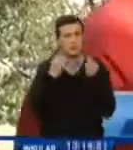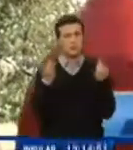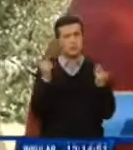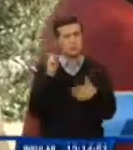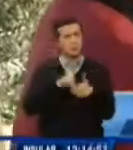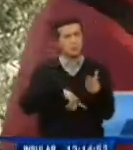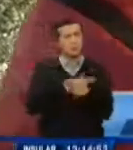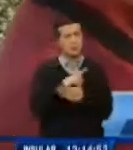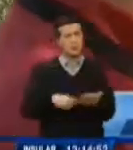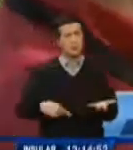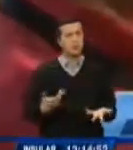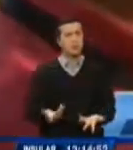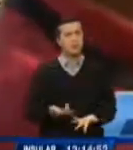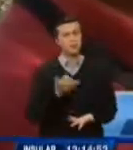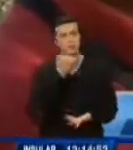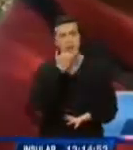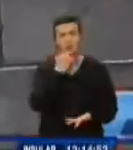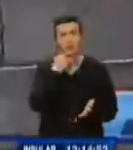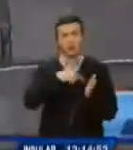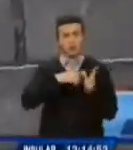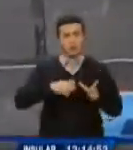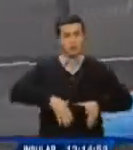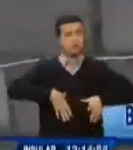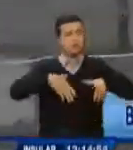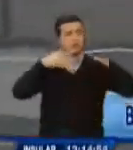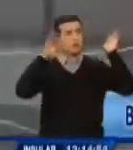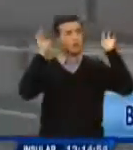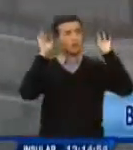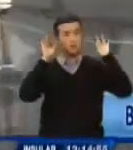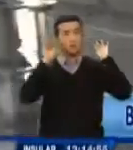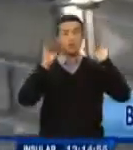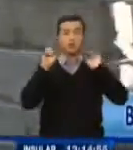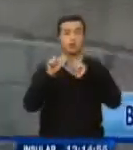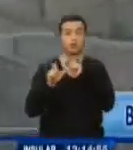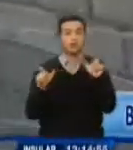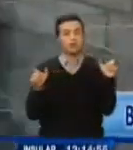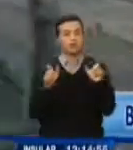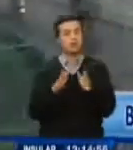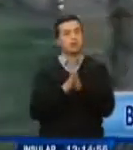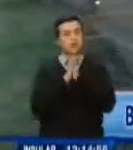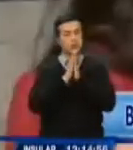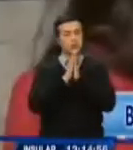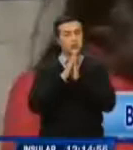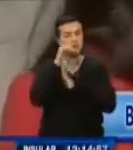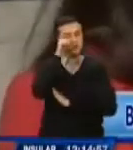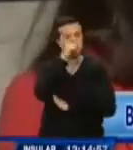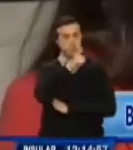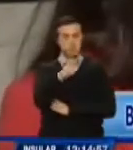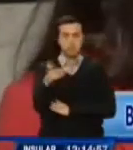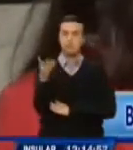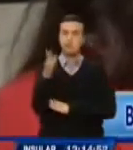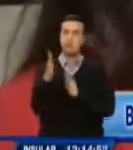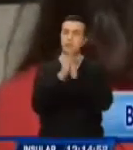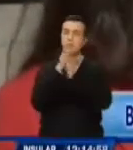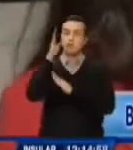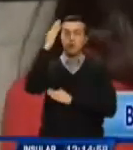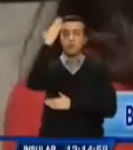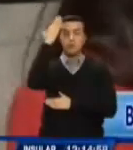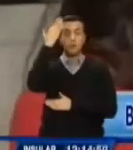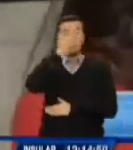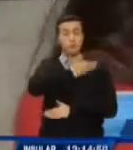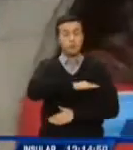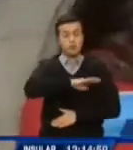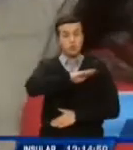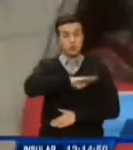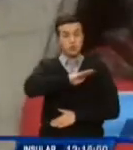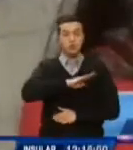es el poste eléctrico. Por este motivo, los vecinos piden una auditoría al proceso. Al municipio que por